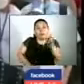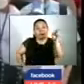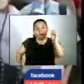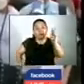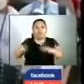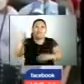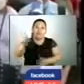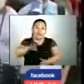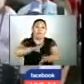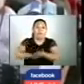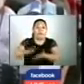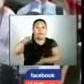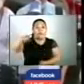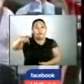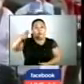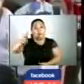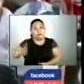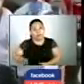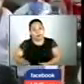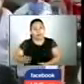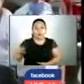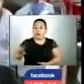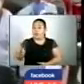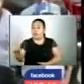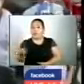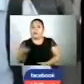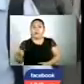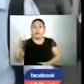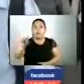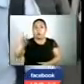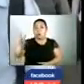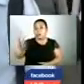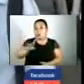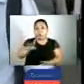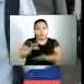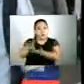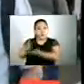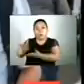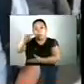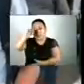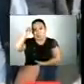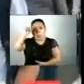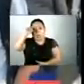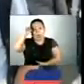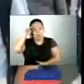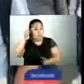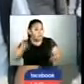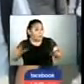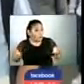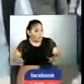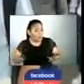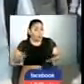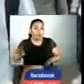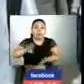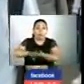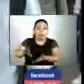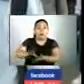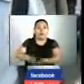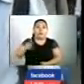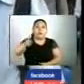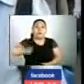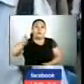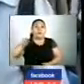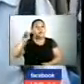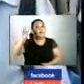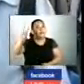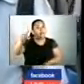salario de este mes, mientras que otras 12 personas que fueron suspendidas de sus cargos sin razón aparente, se les adeudan cuatro meses de